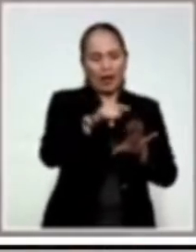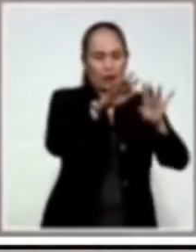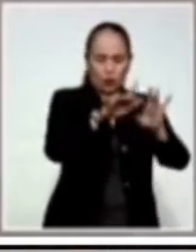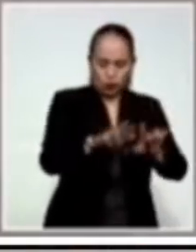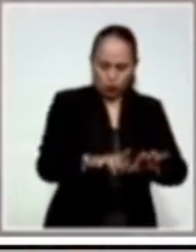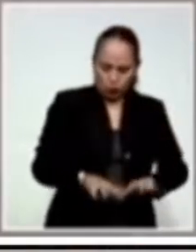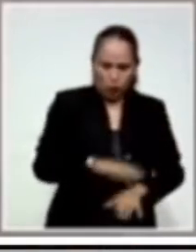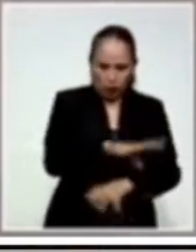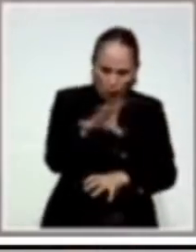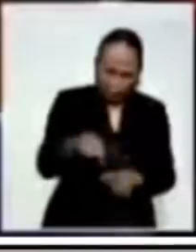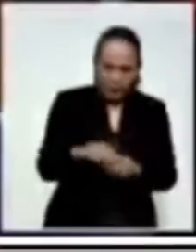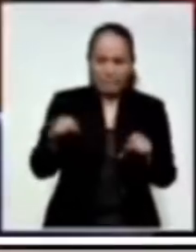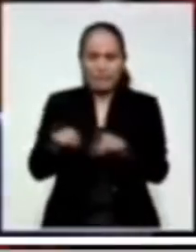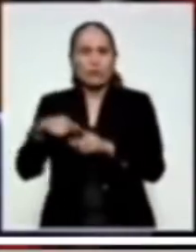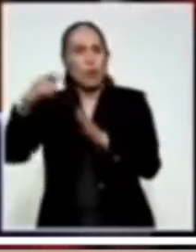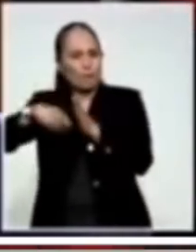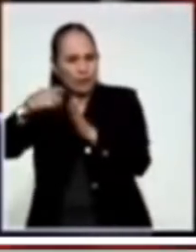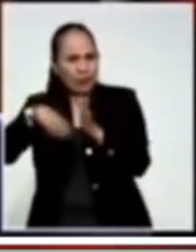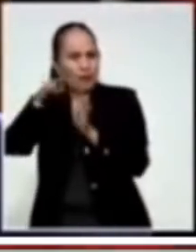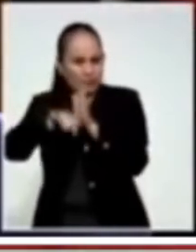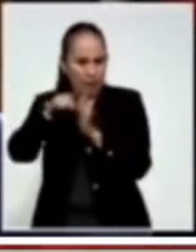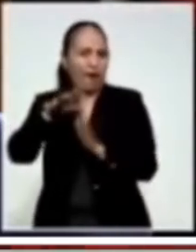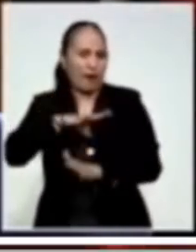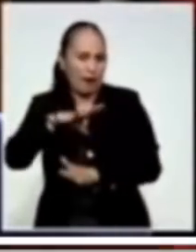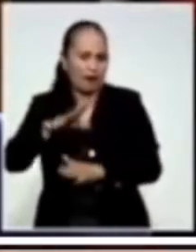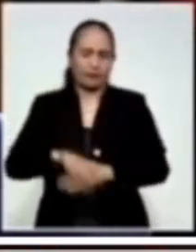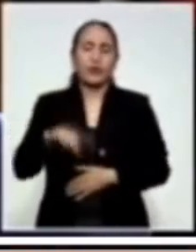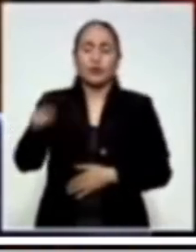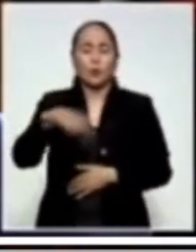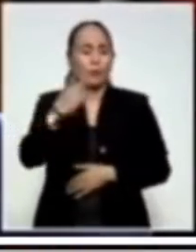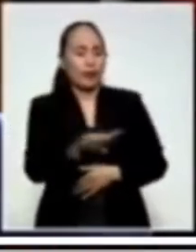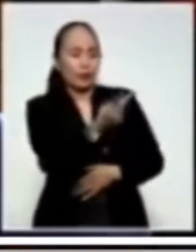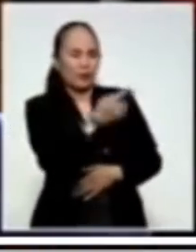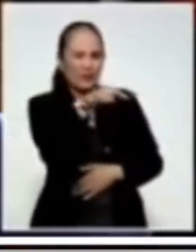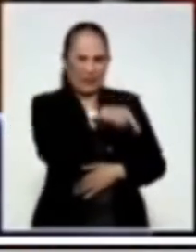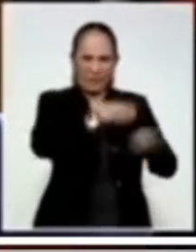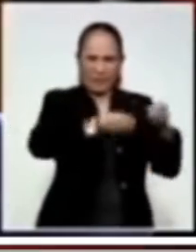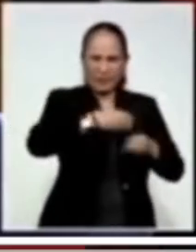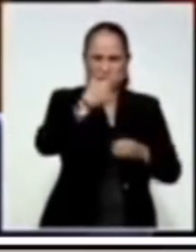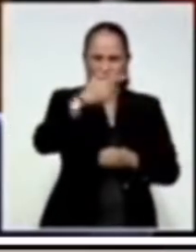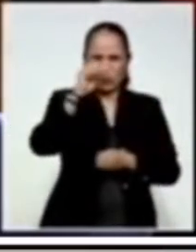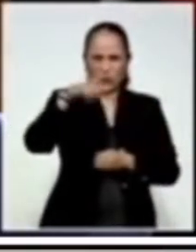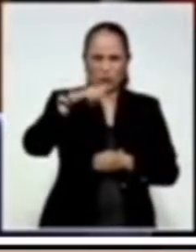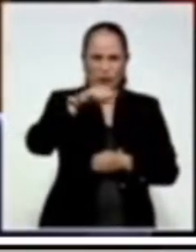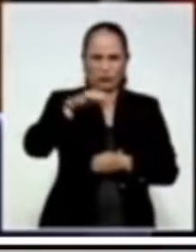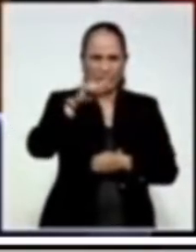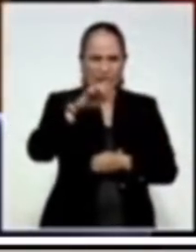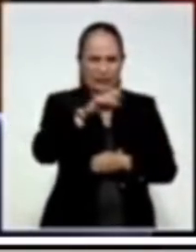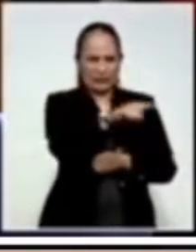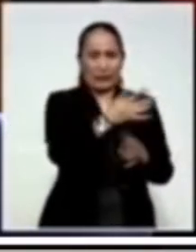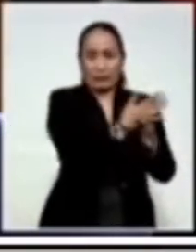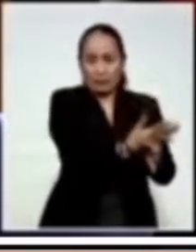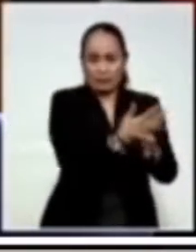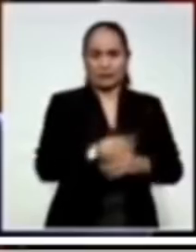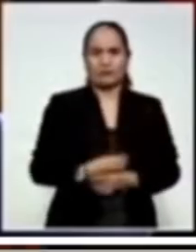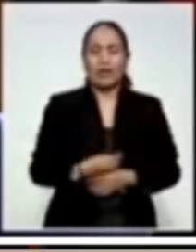grabación. Cuando usted le pregunta, ¿no?, al ministro González Alcántara cómo quiere que se compute su voto, él dice,